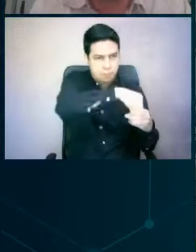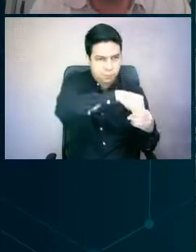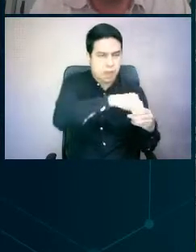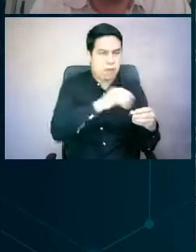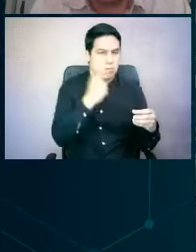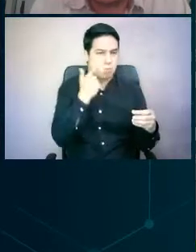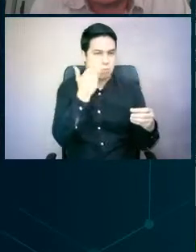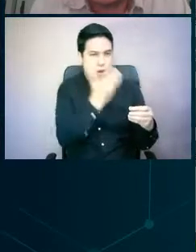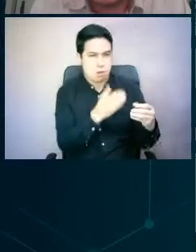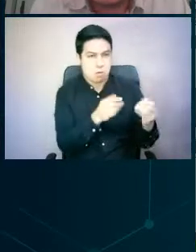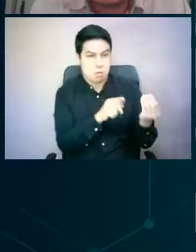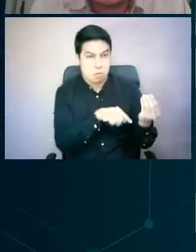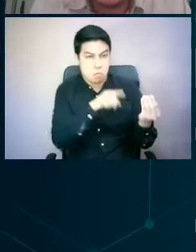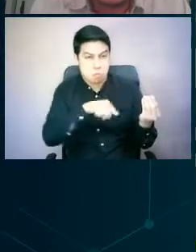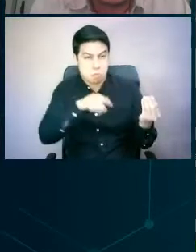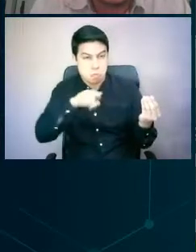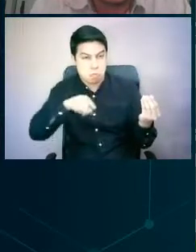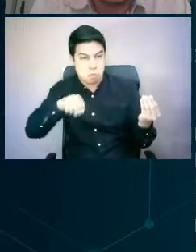estas condiciones.